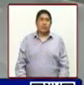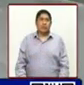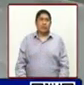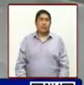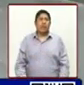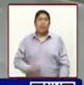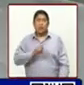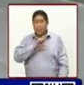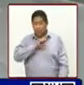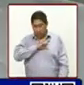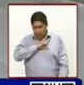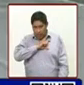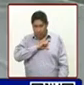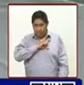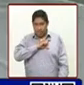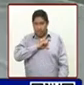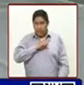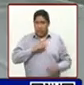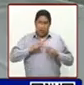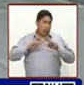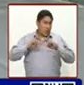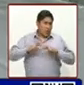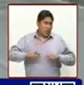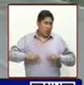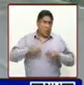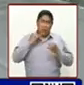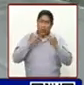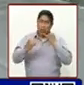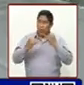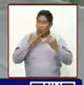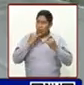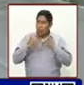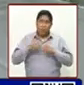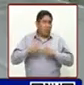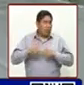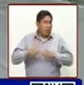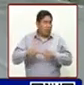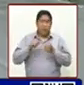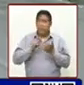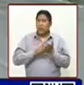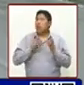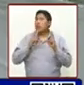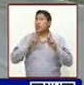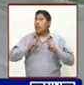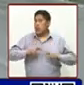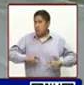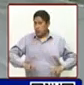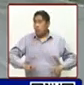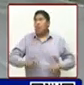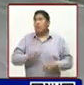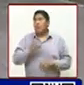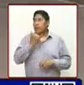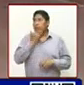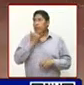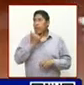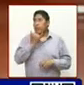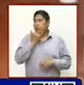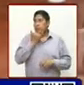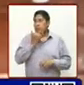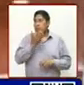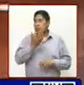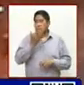La FELCC está analizando la información para continuar con esta investigación. El hecho de